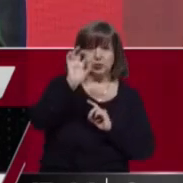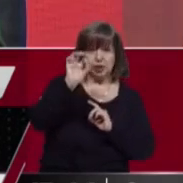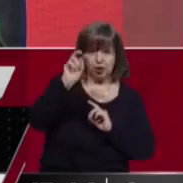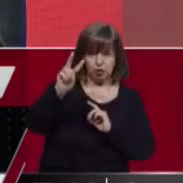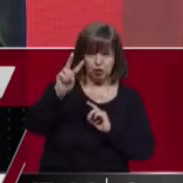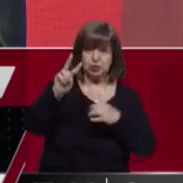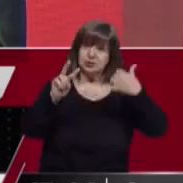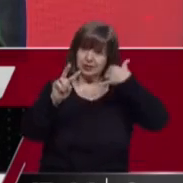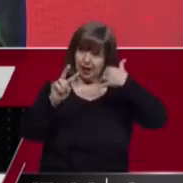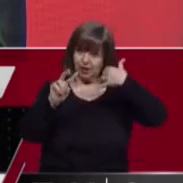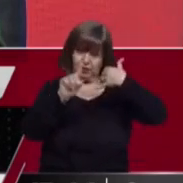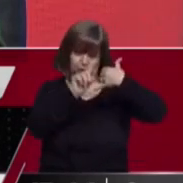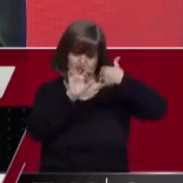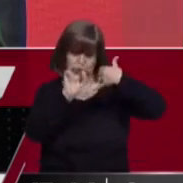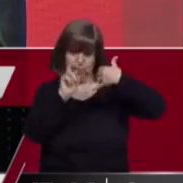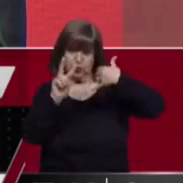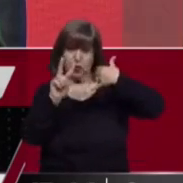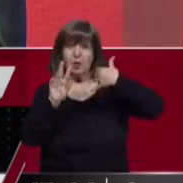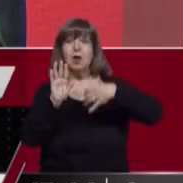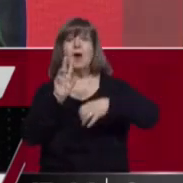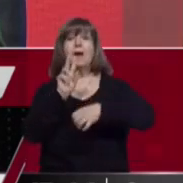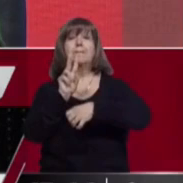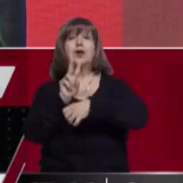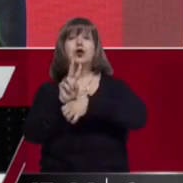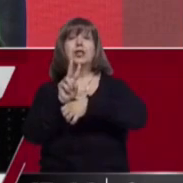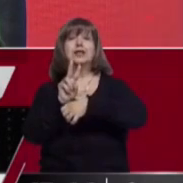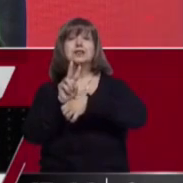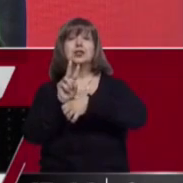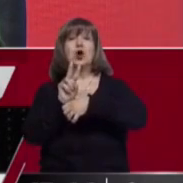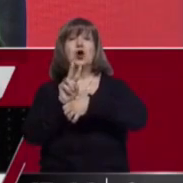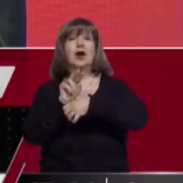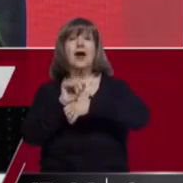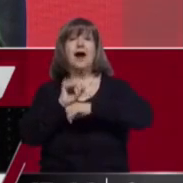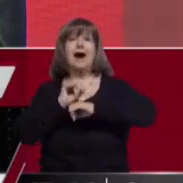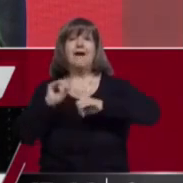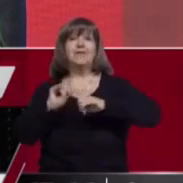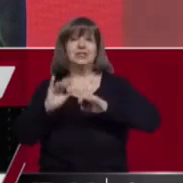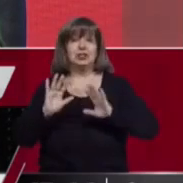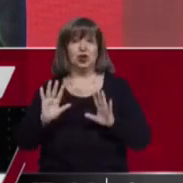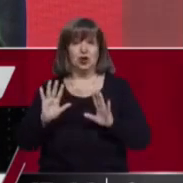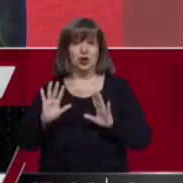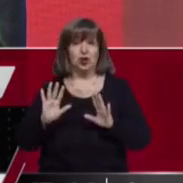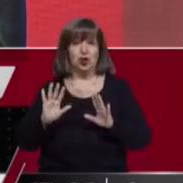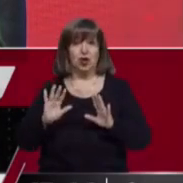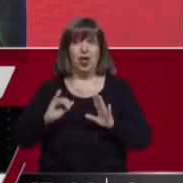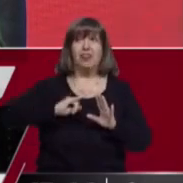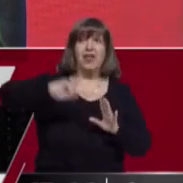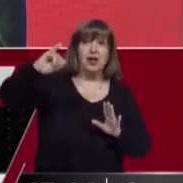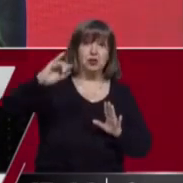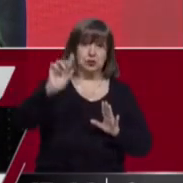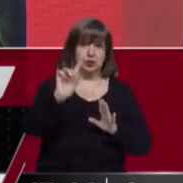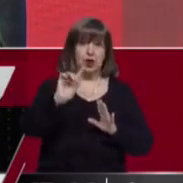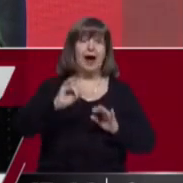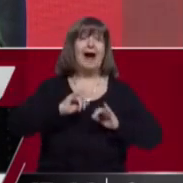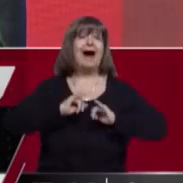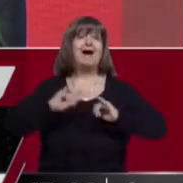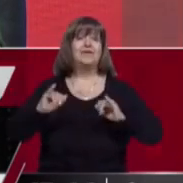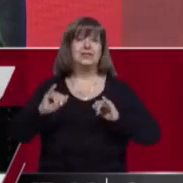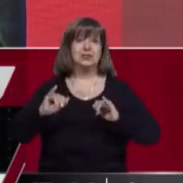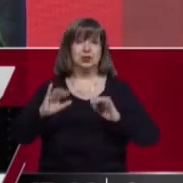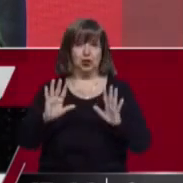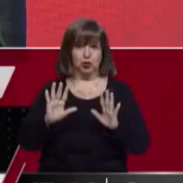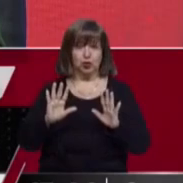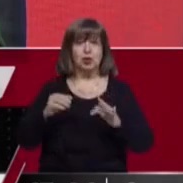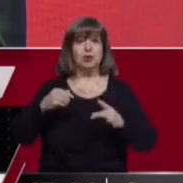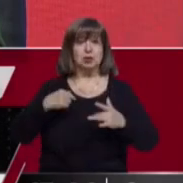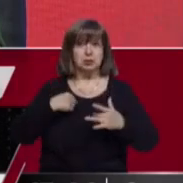situaciones de violencias que no se constituyen en delito, pero lo mismo se constituyen en una vulneración de derechos y generan un daño en ese niño o esa